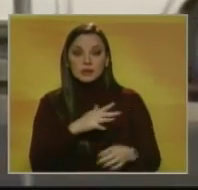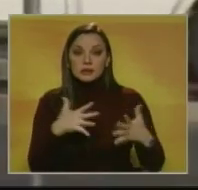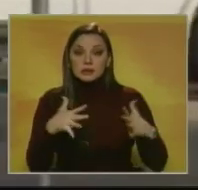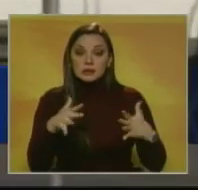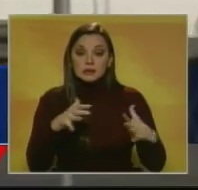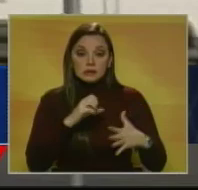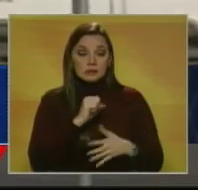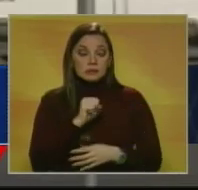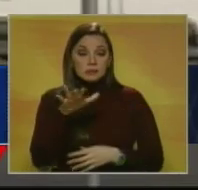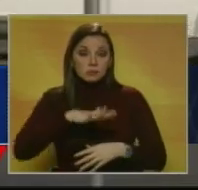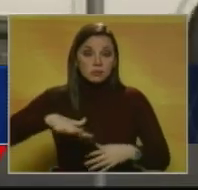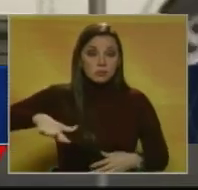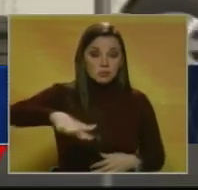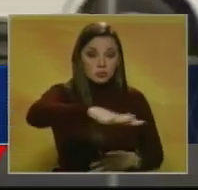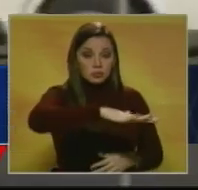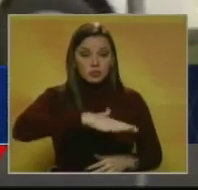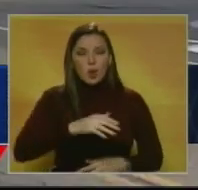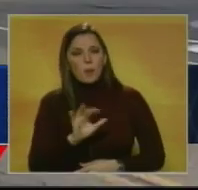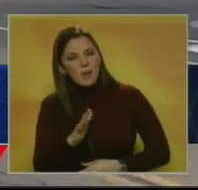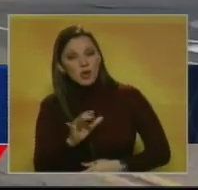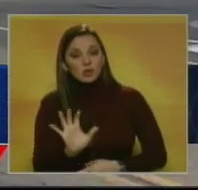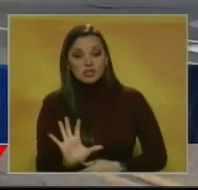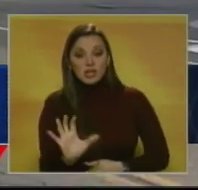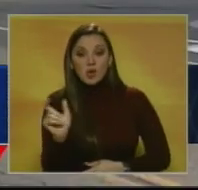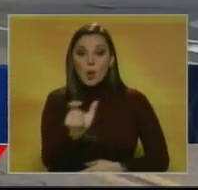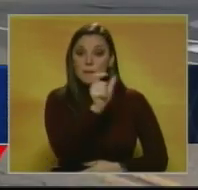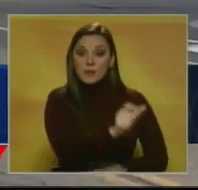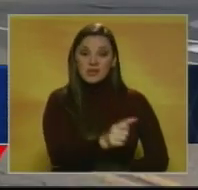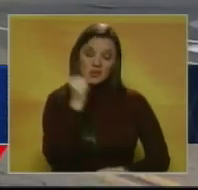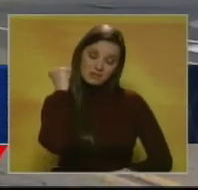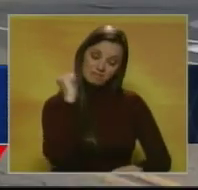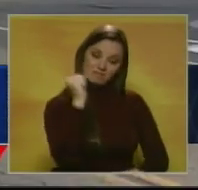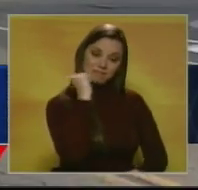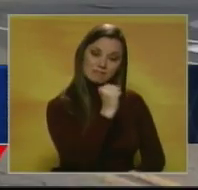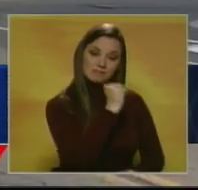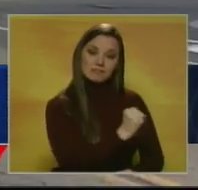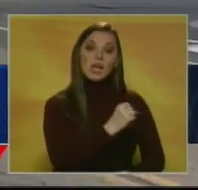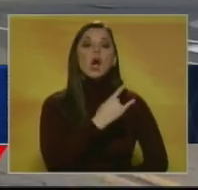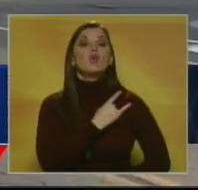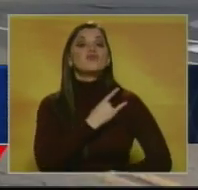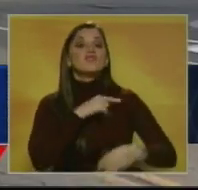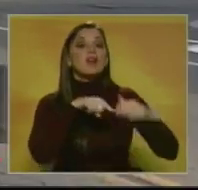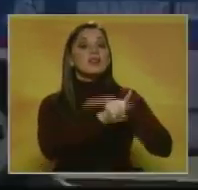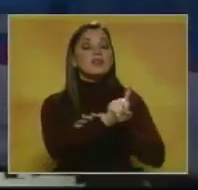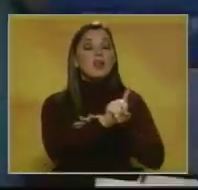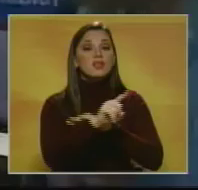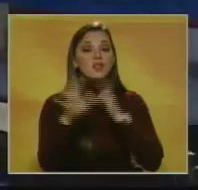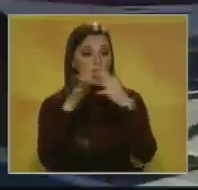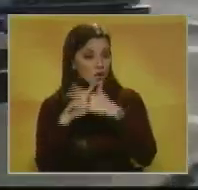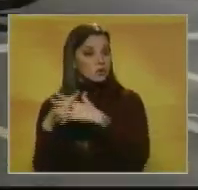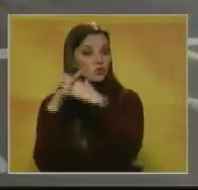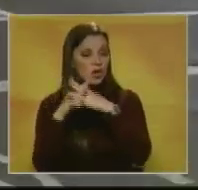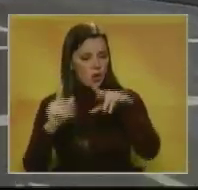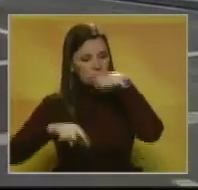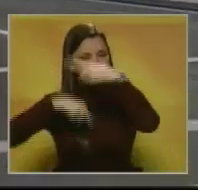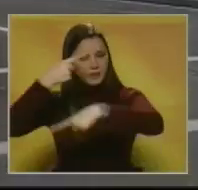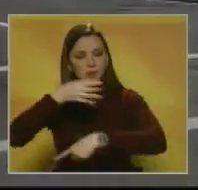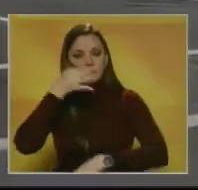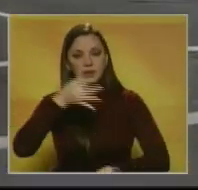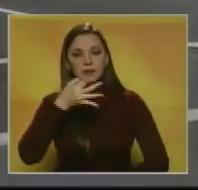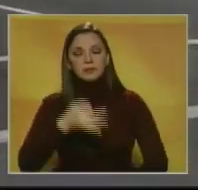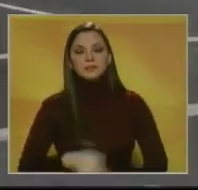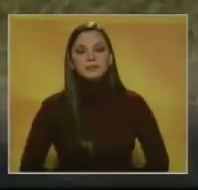Tensión en el campus. Al menos 5 personas fueron apuñaladas en una universidad de California. Los detalles en